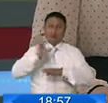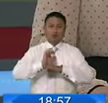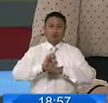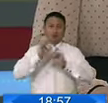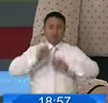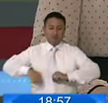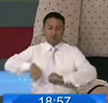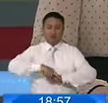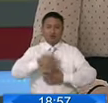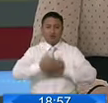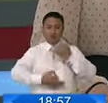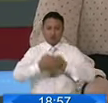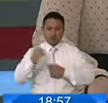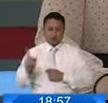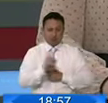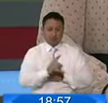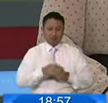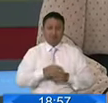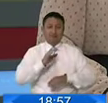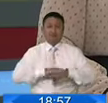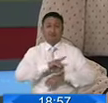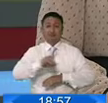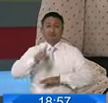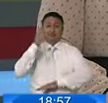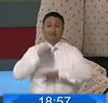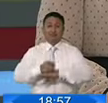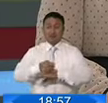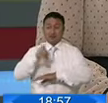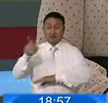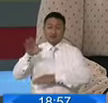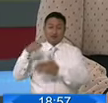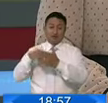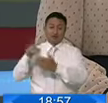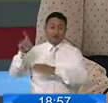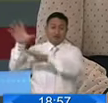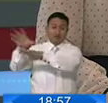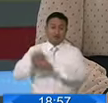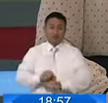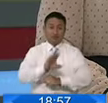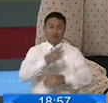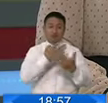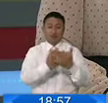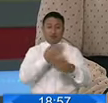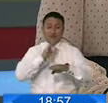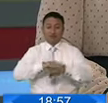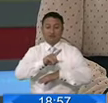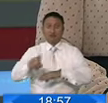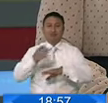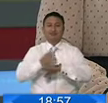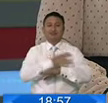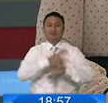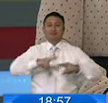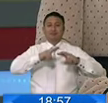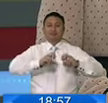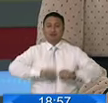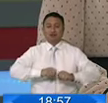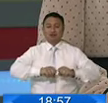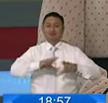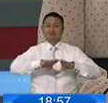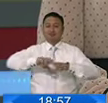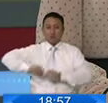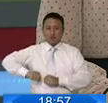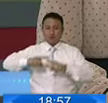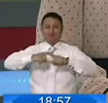enfrentar a la justicia esto por la orden de prisión que pese en su contra como consecuencia de la investigación del secuestro del ex legislador